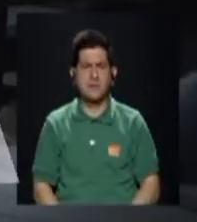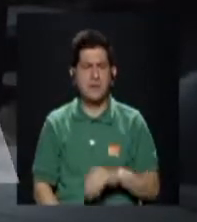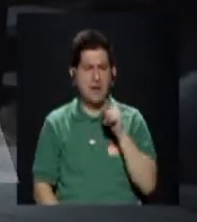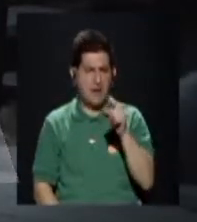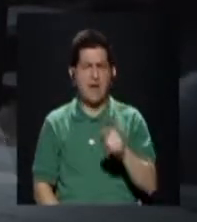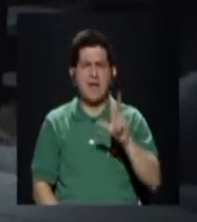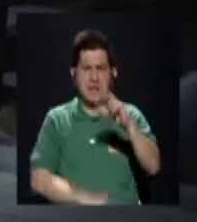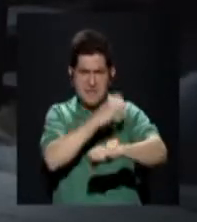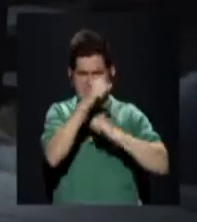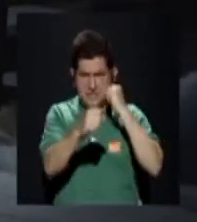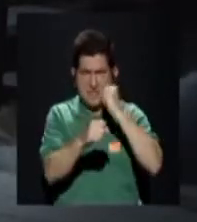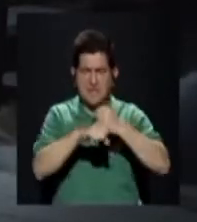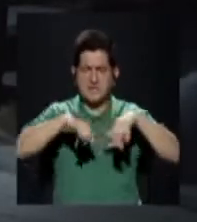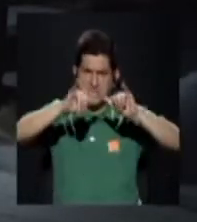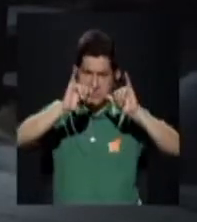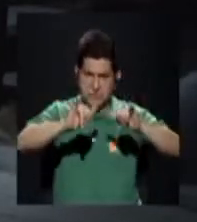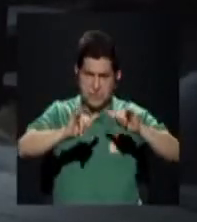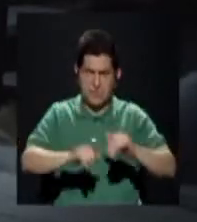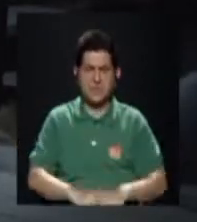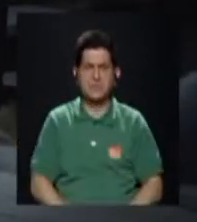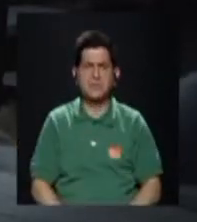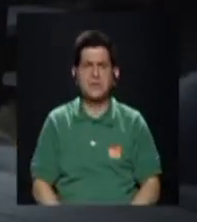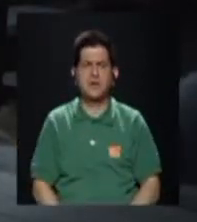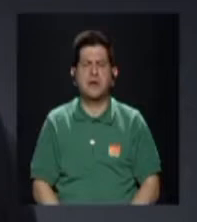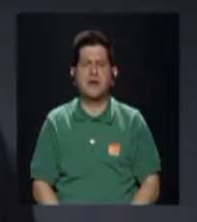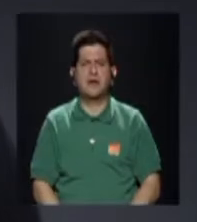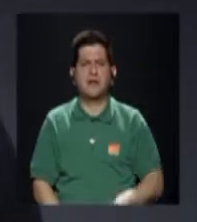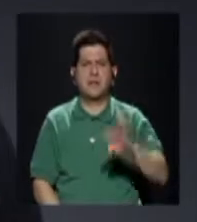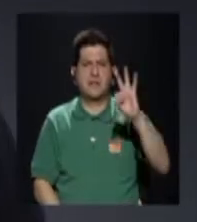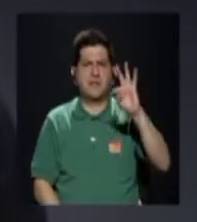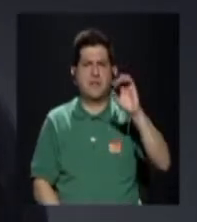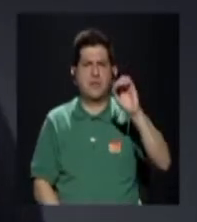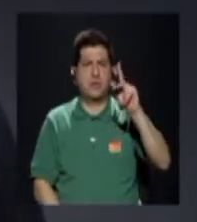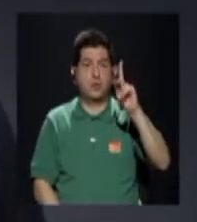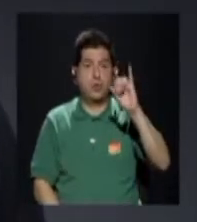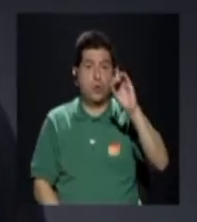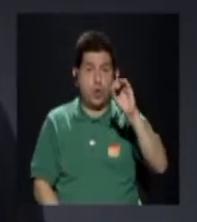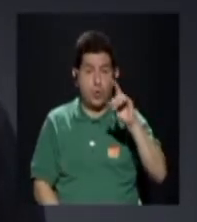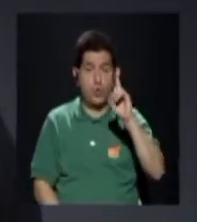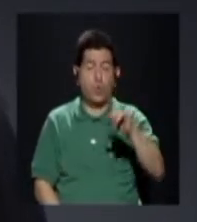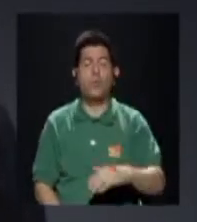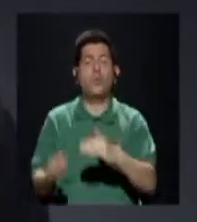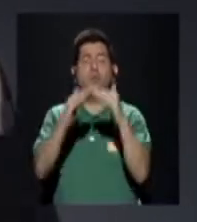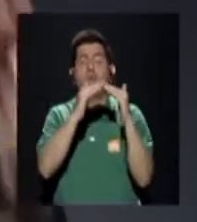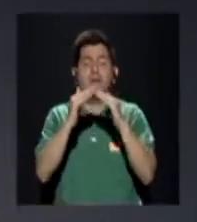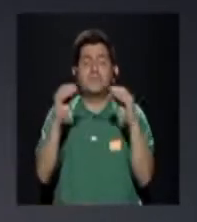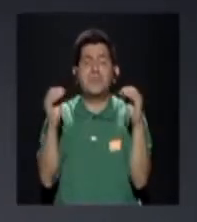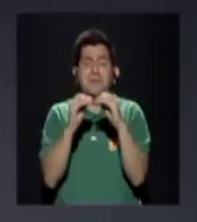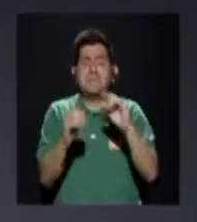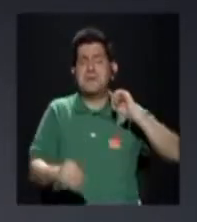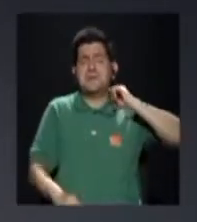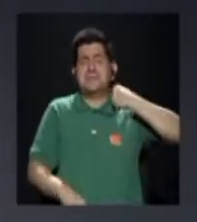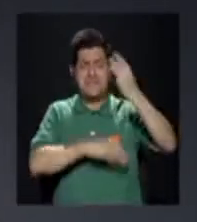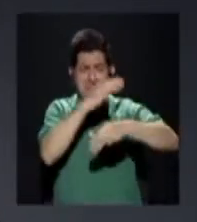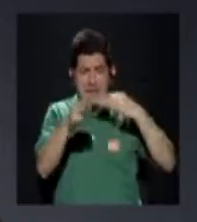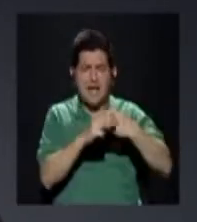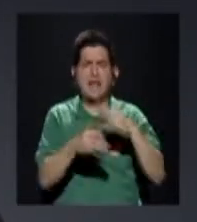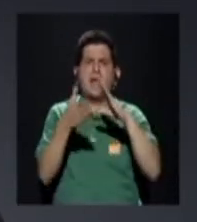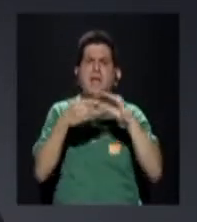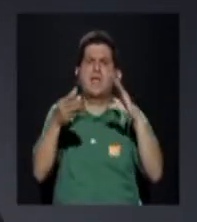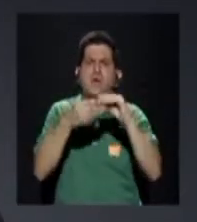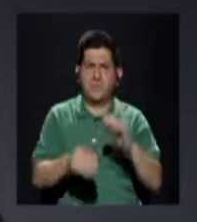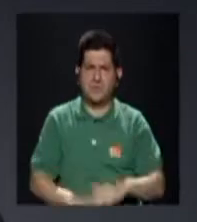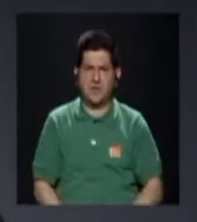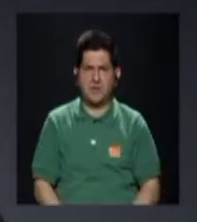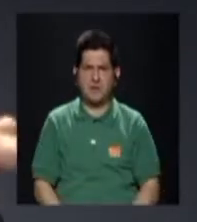que pasó 3 años y se acaba de regresar a Tokio, que es Carísimo, una de las ciudades carísimo, más caras del mundo. Carísimo. ¿Y cuál fue el comentario?